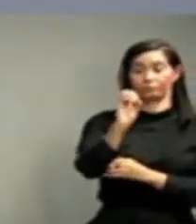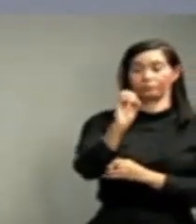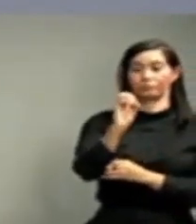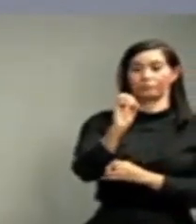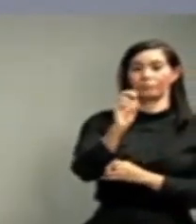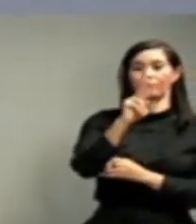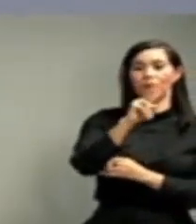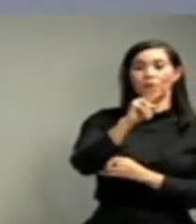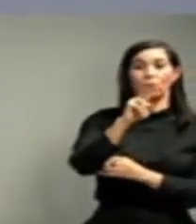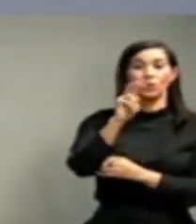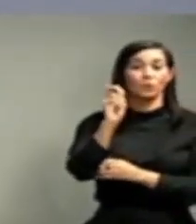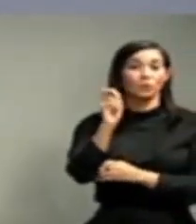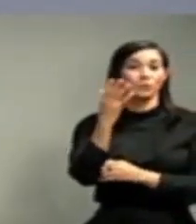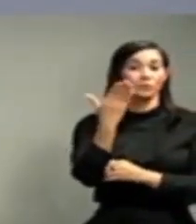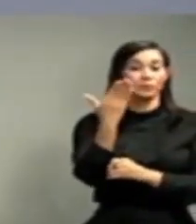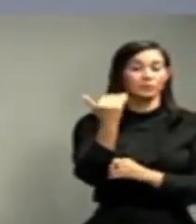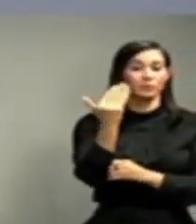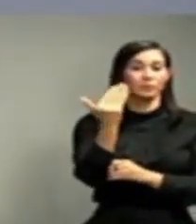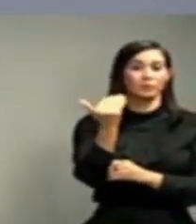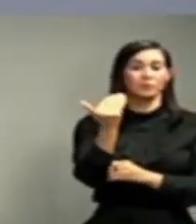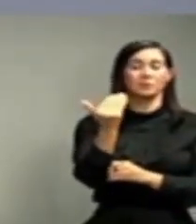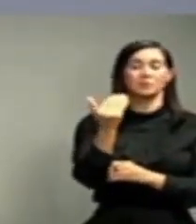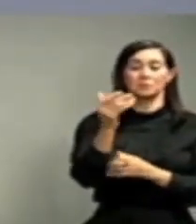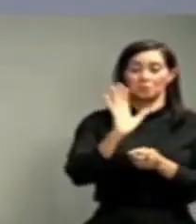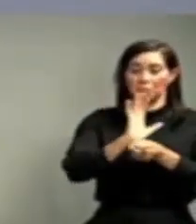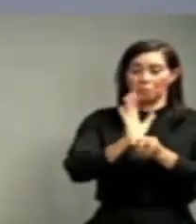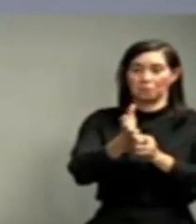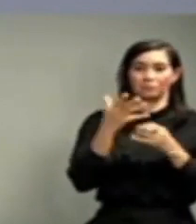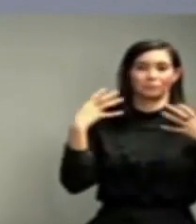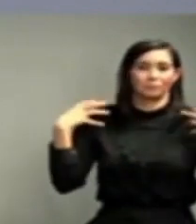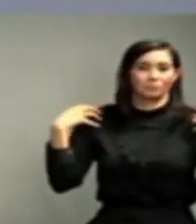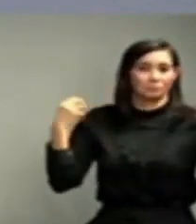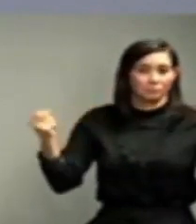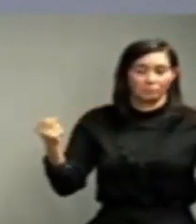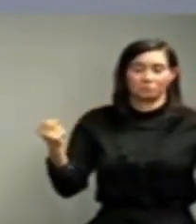doscientos quince personas ya recuperadas,